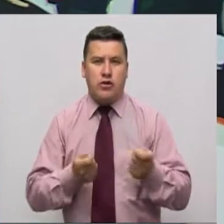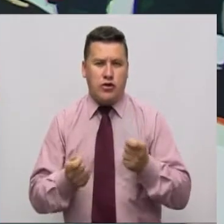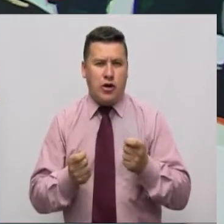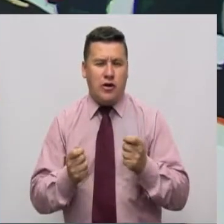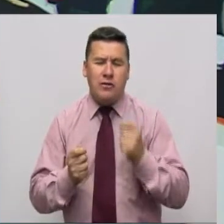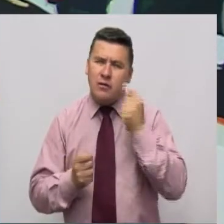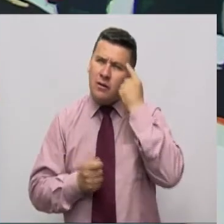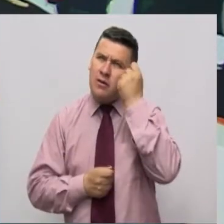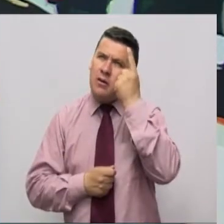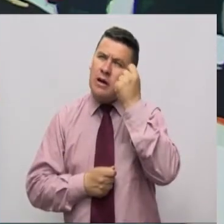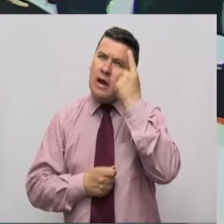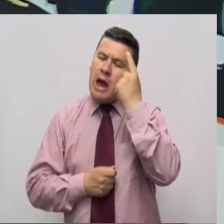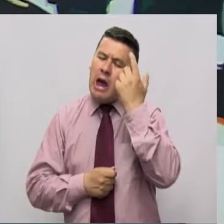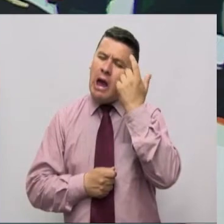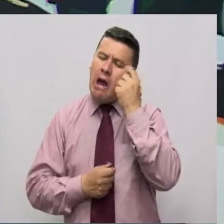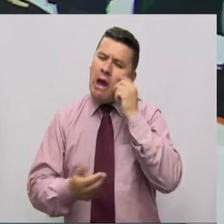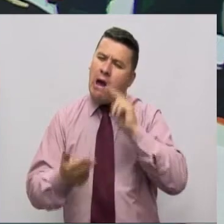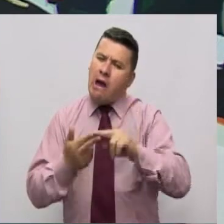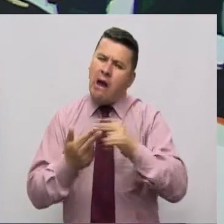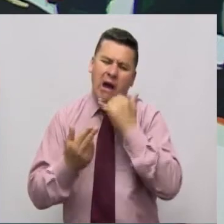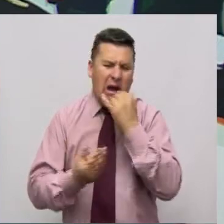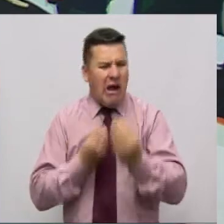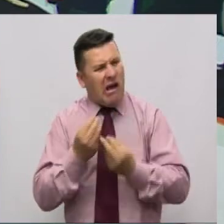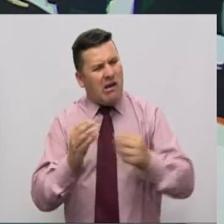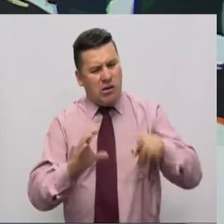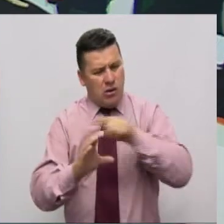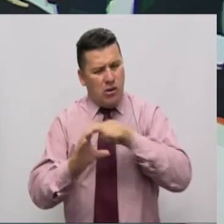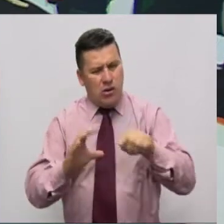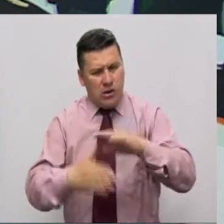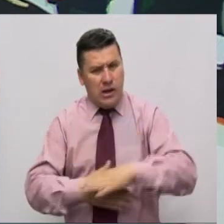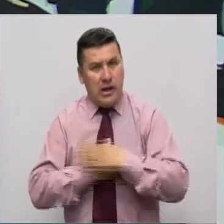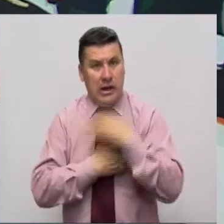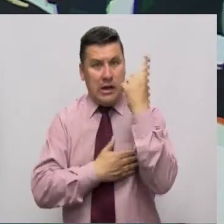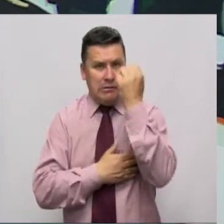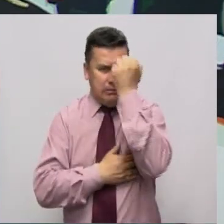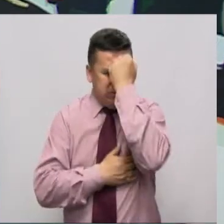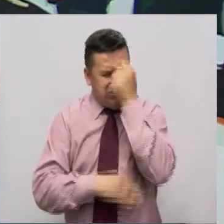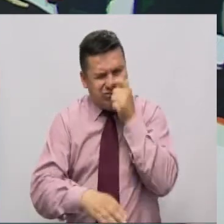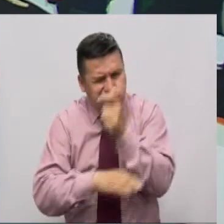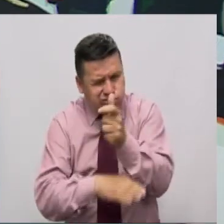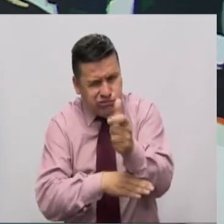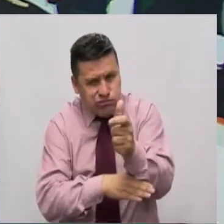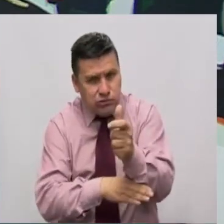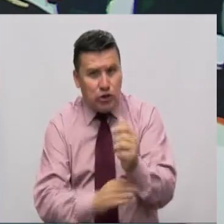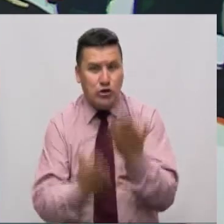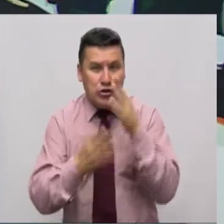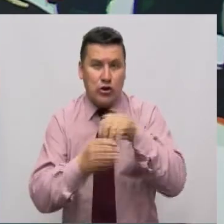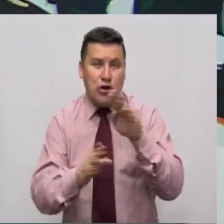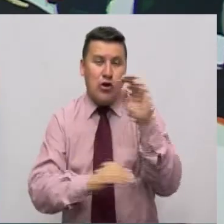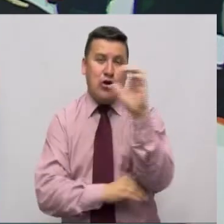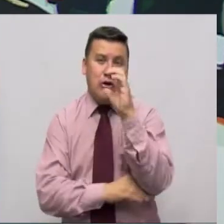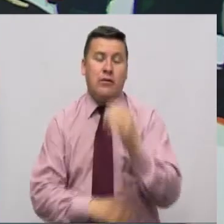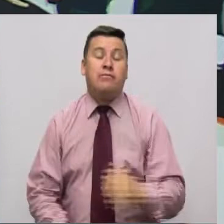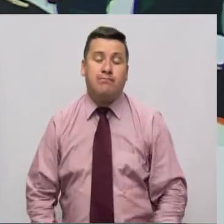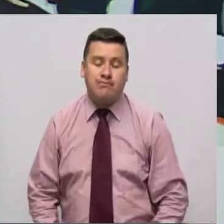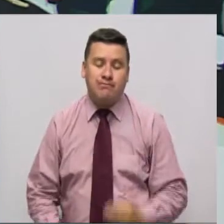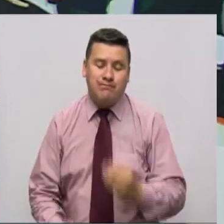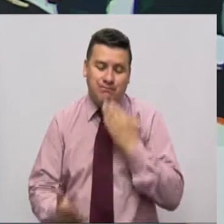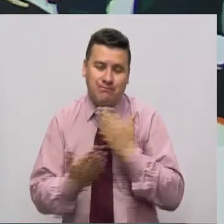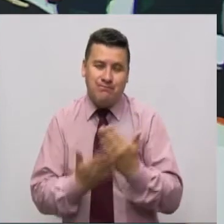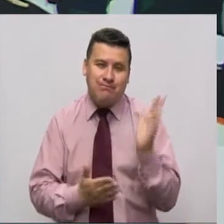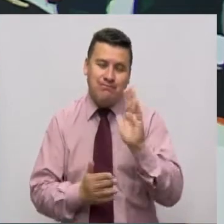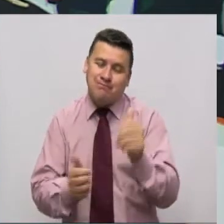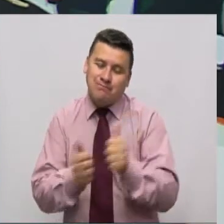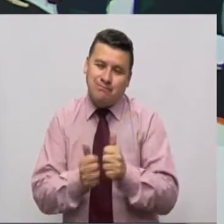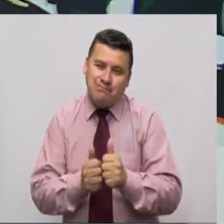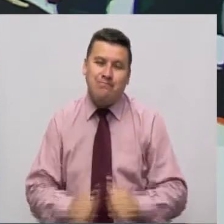Tiene Control, el programa para entender, para conocer lo que hace la Contraloría General de la República en beneficio de todos los colombianos. A